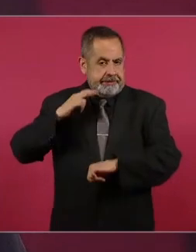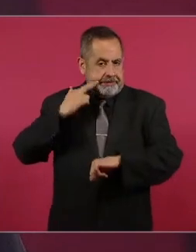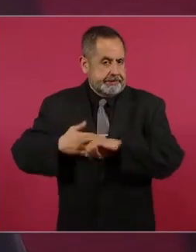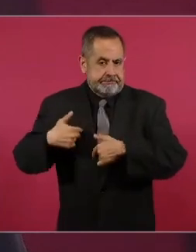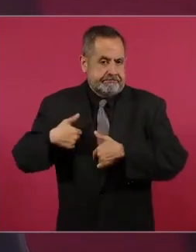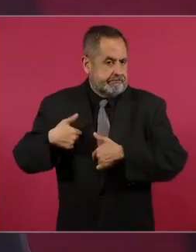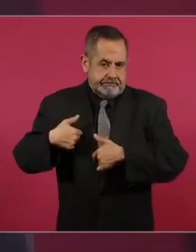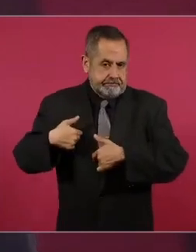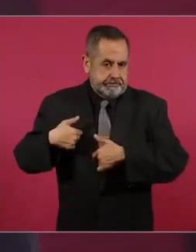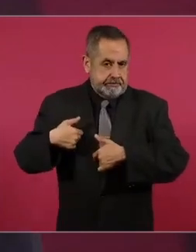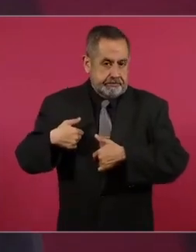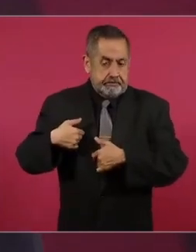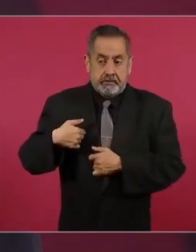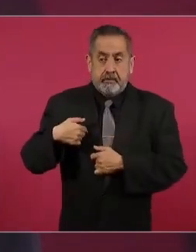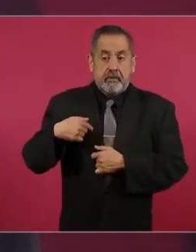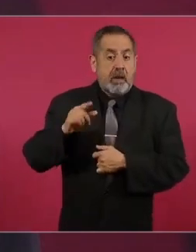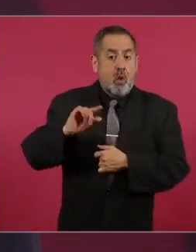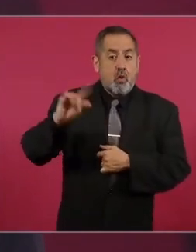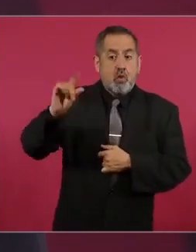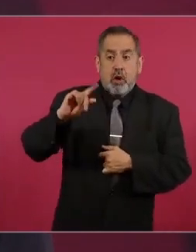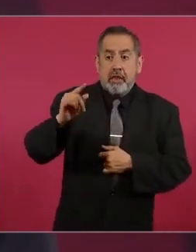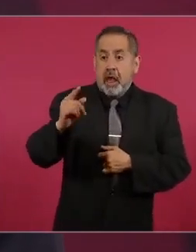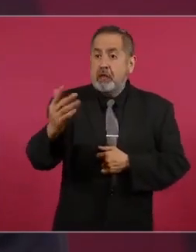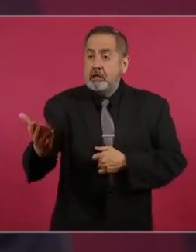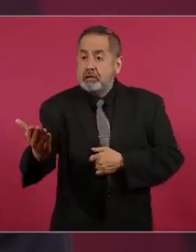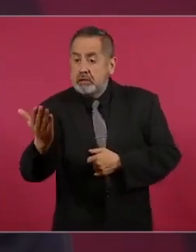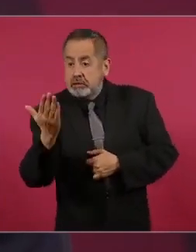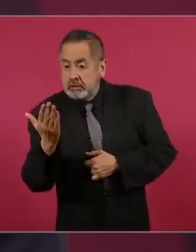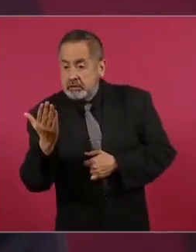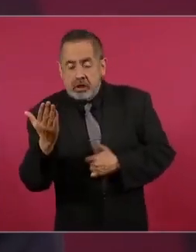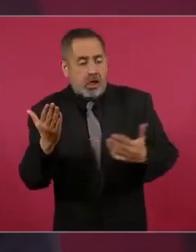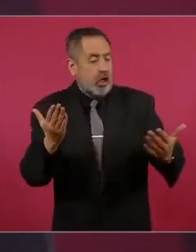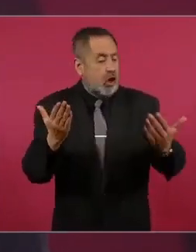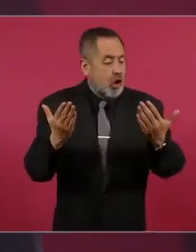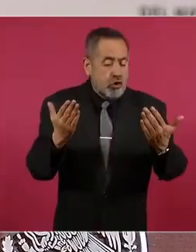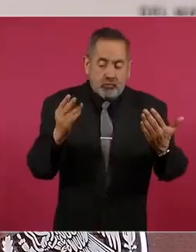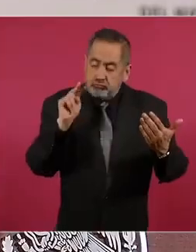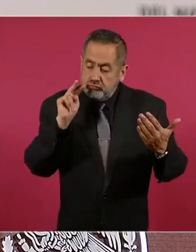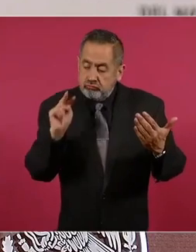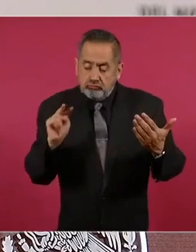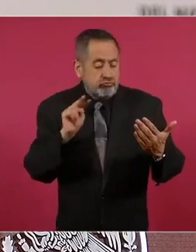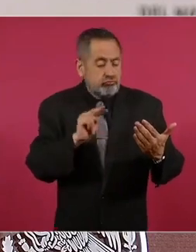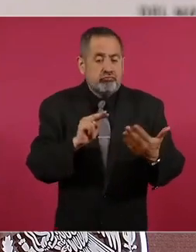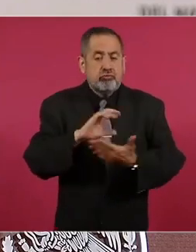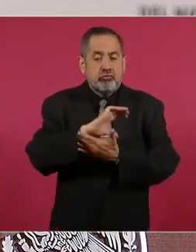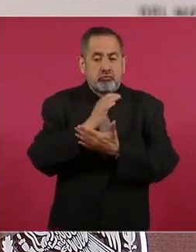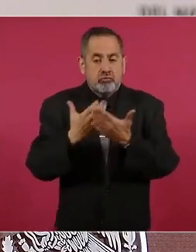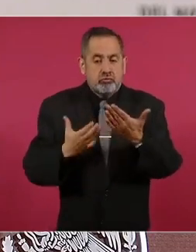La autoridad nos muestra los contratos y nosotros hacemos